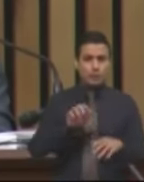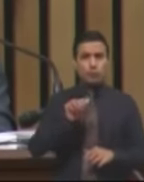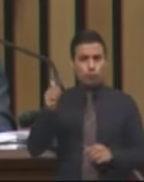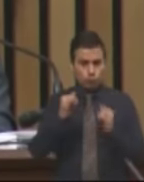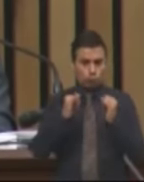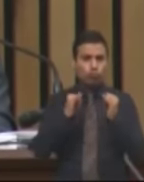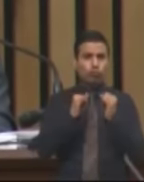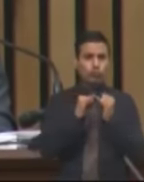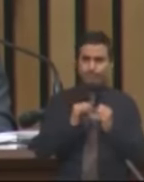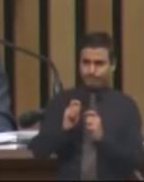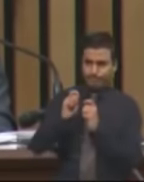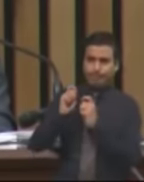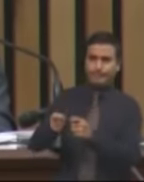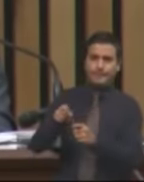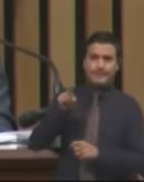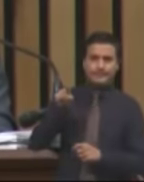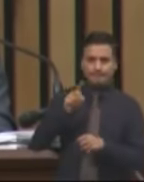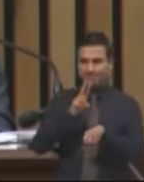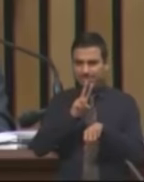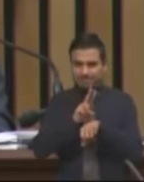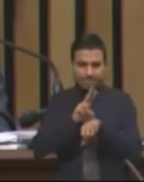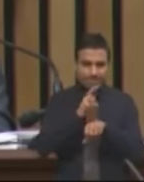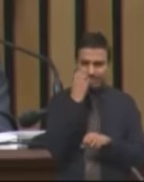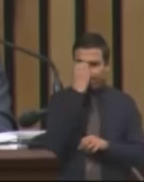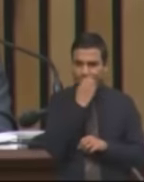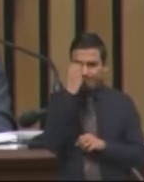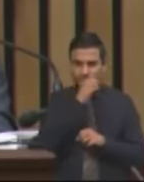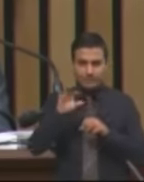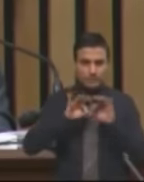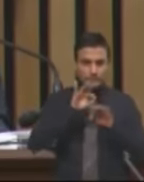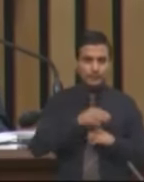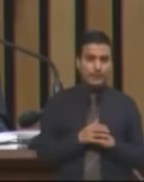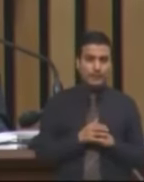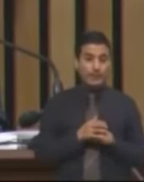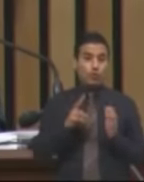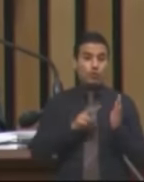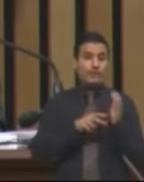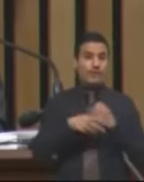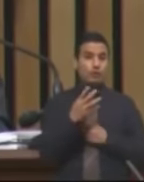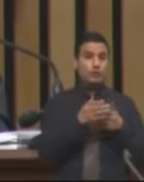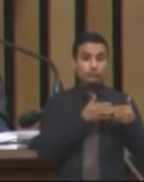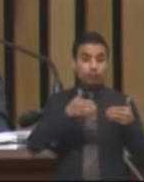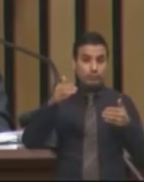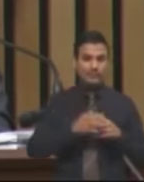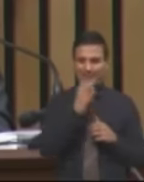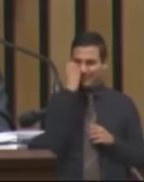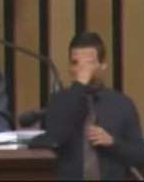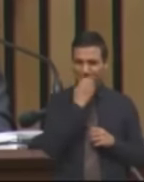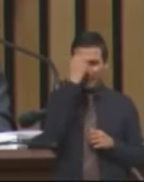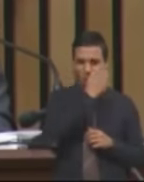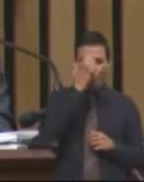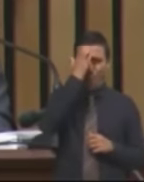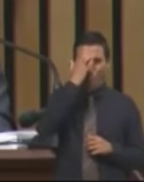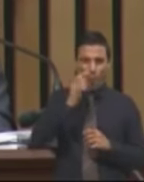Pues no, ahora no lo escuchamos. Le quería preguntar a Ciro Murayama, para tener contexto, ¿cómo